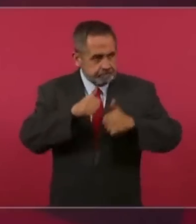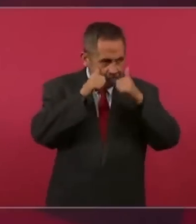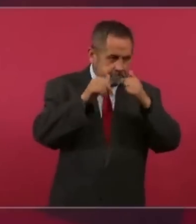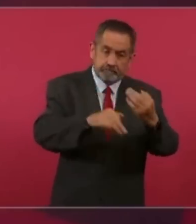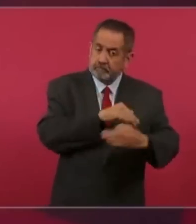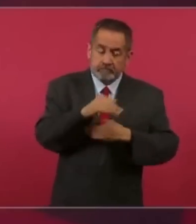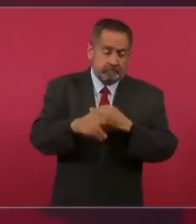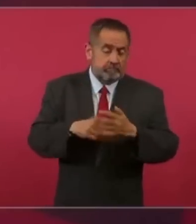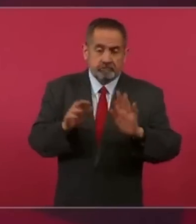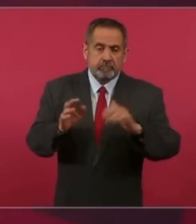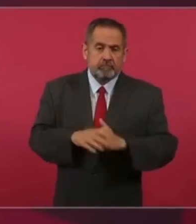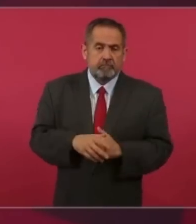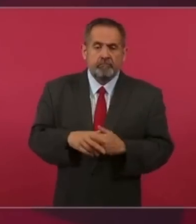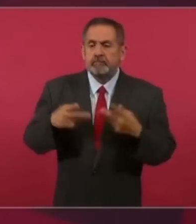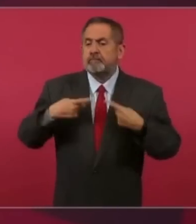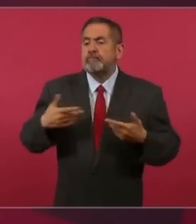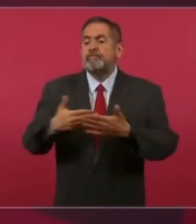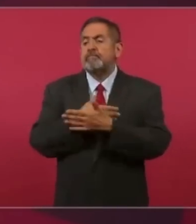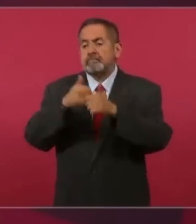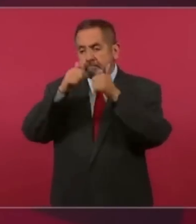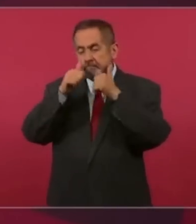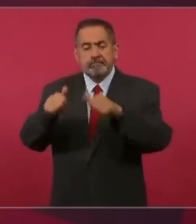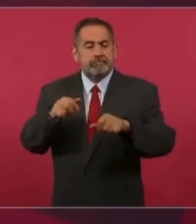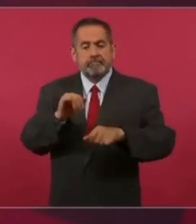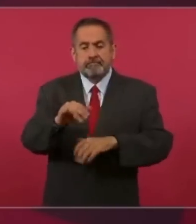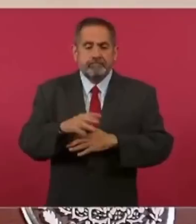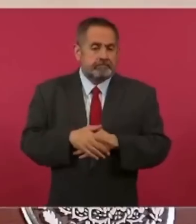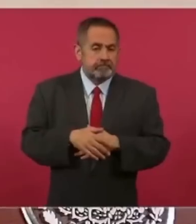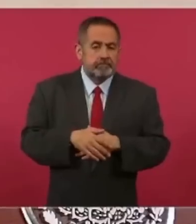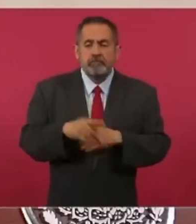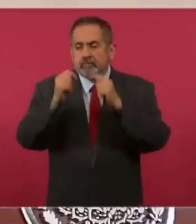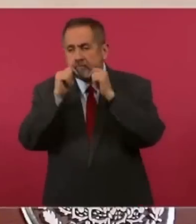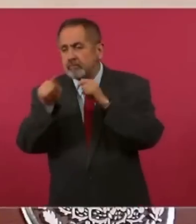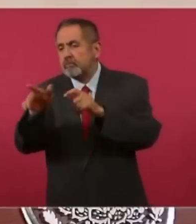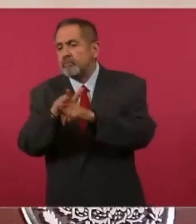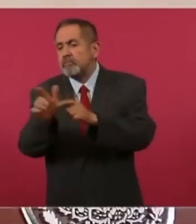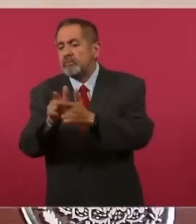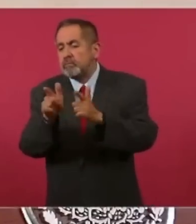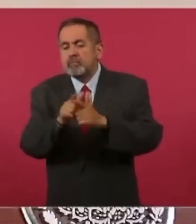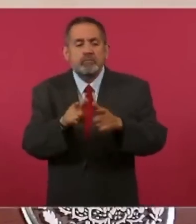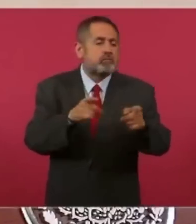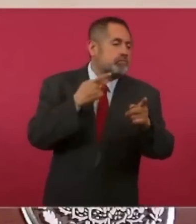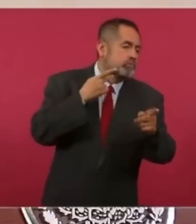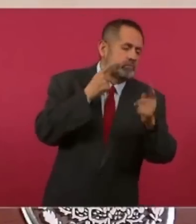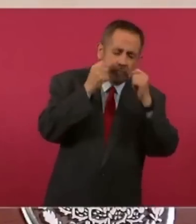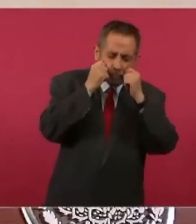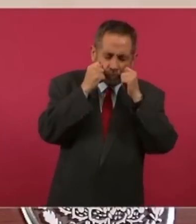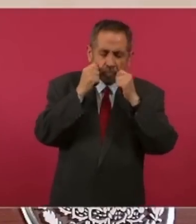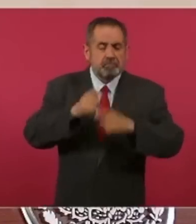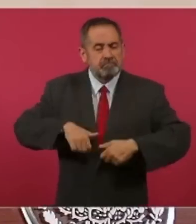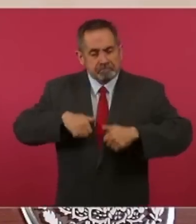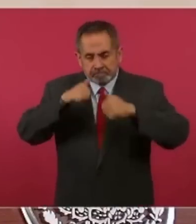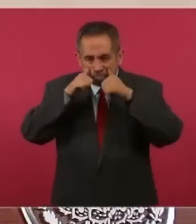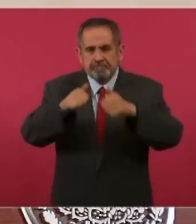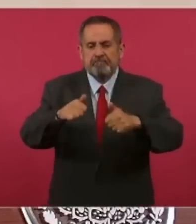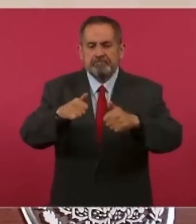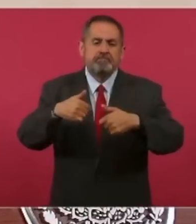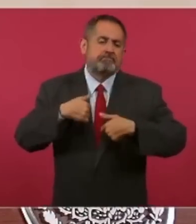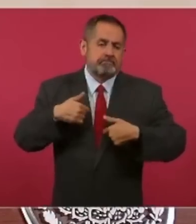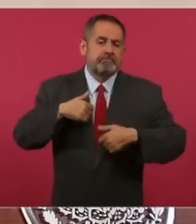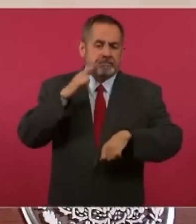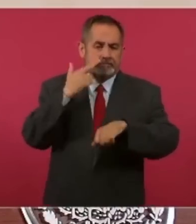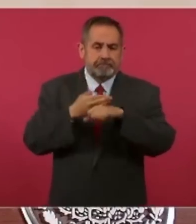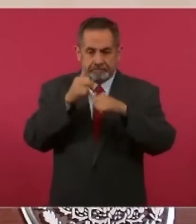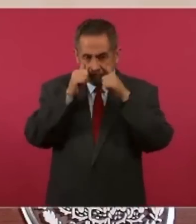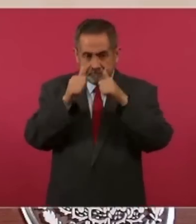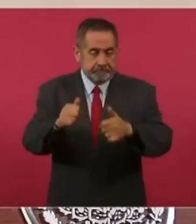todos los ciudadanos, sean del partido que sea. Es nuestra responsabilidad. Estaba